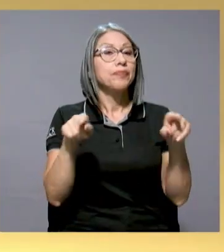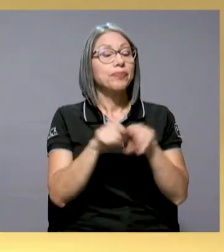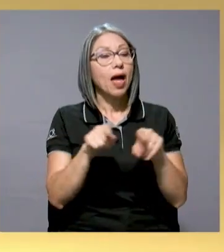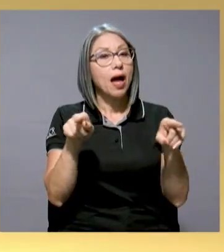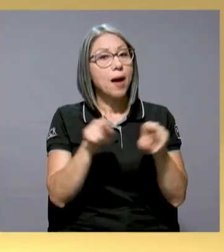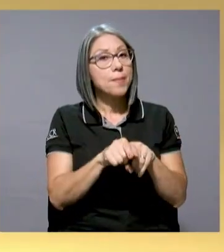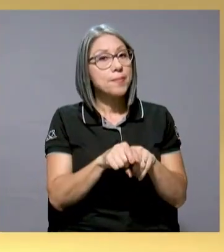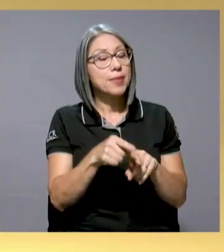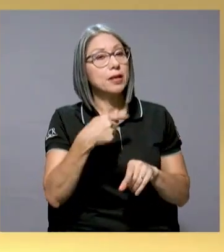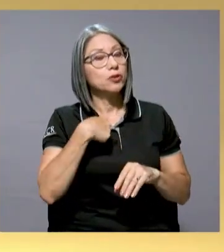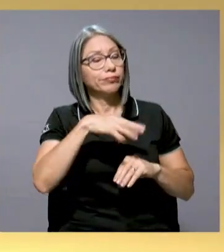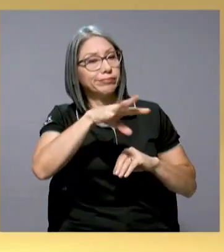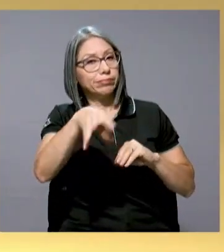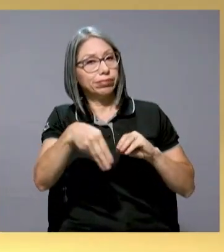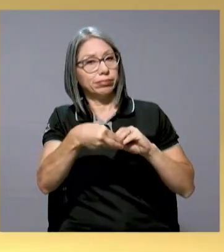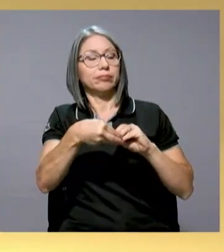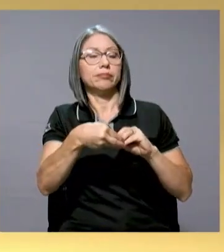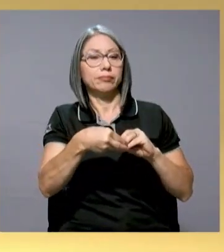decir algo más,